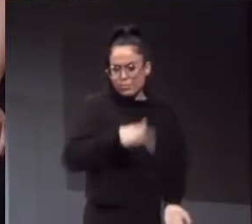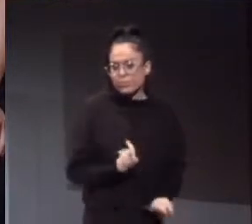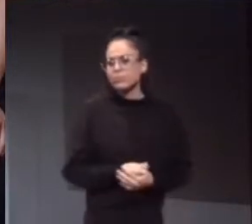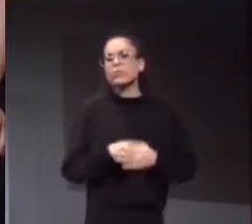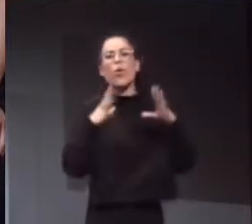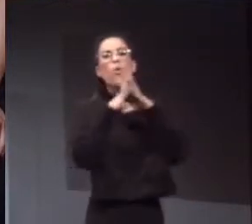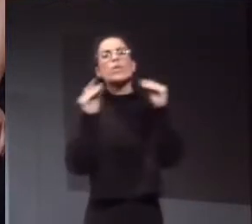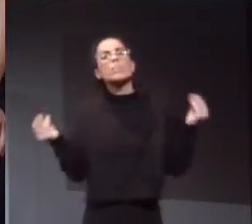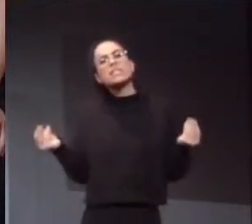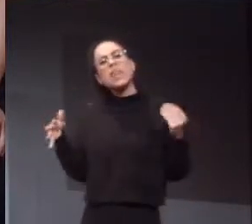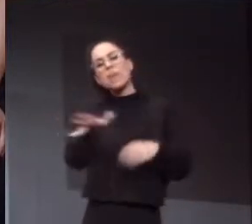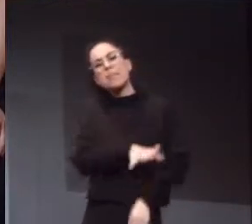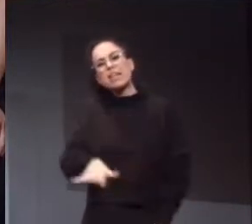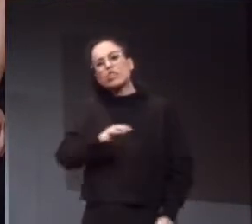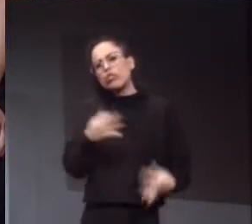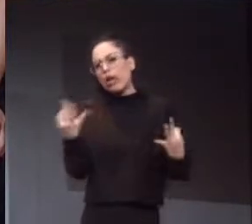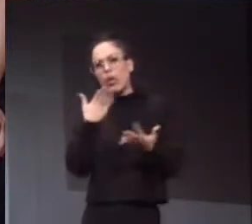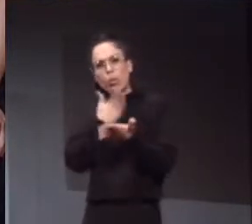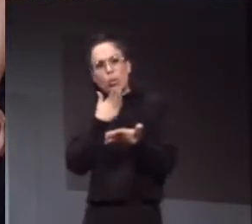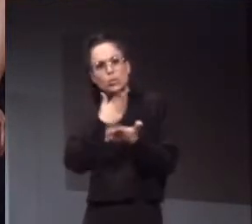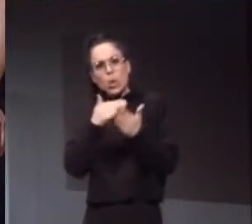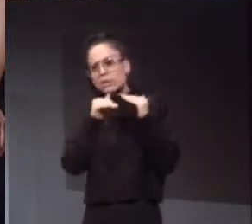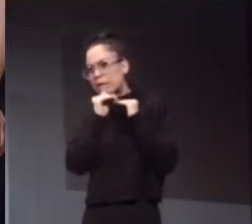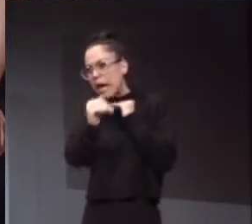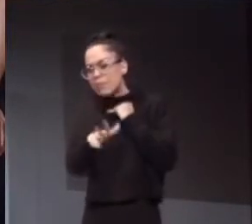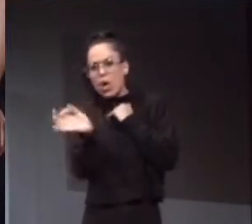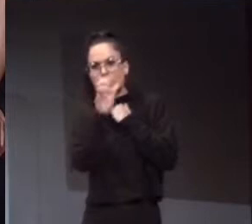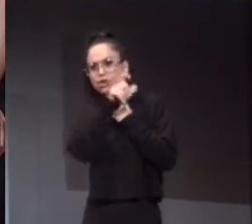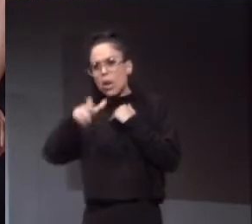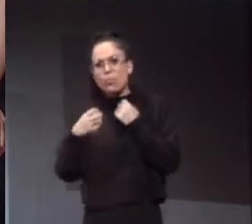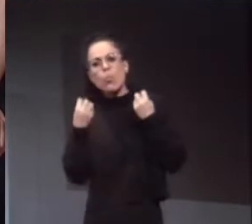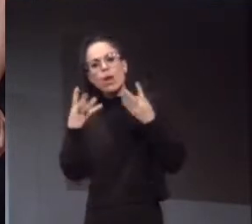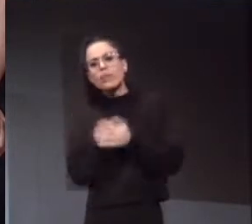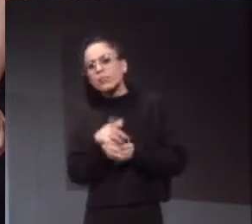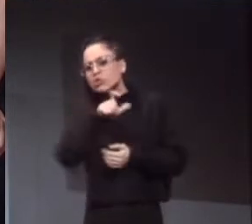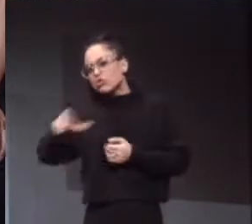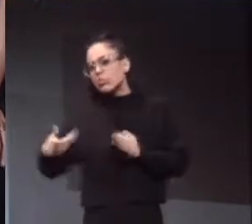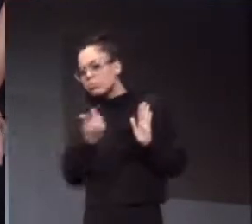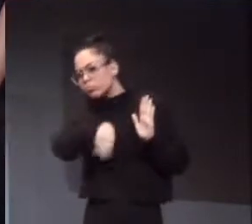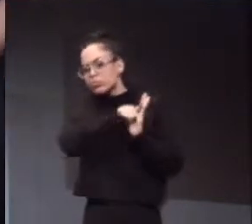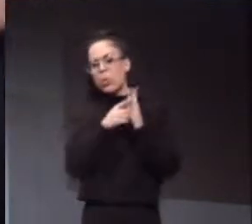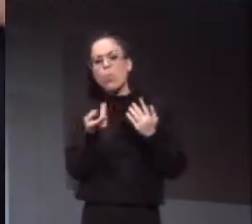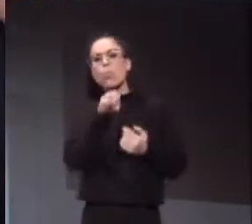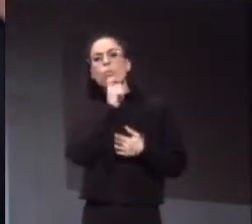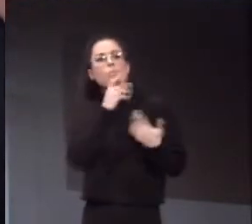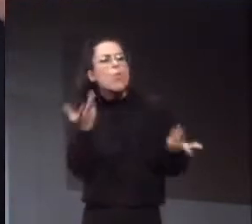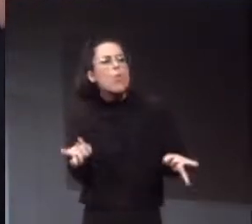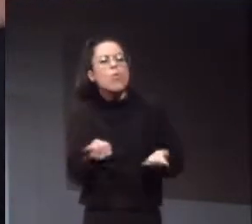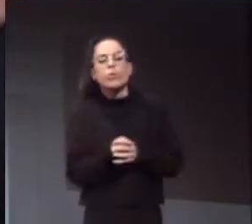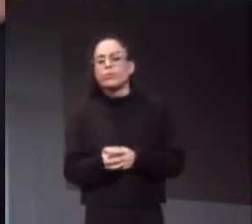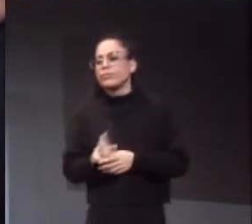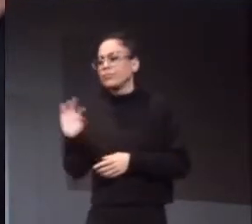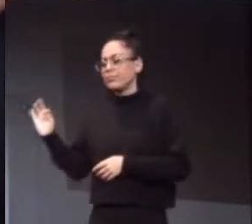no es un curso estable cuántas personas tenéis apuntadas o no hay que apuntarse no es